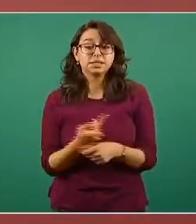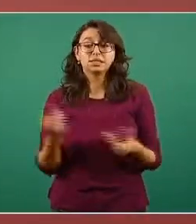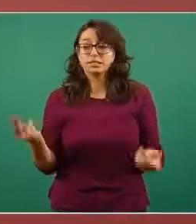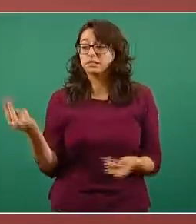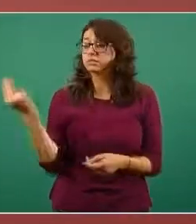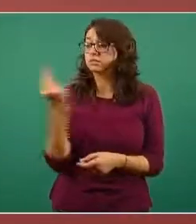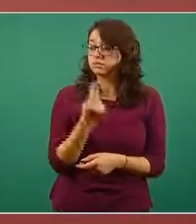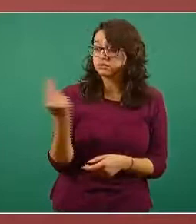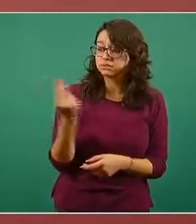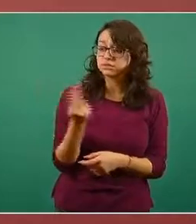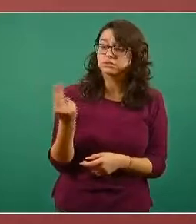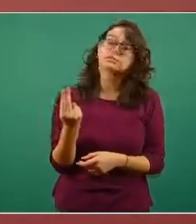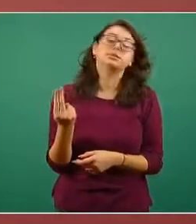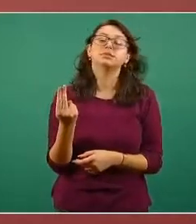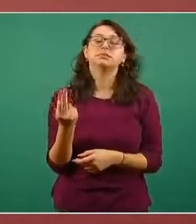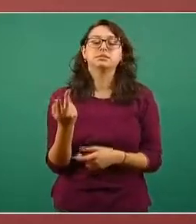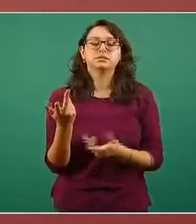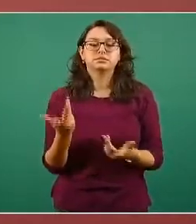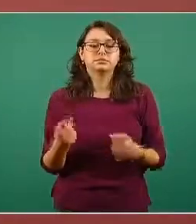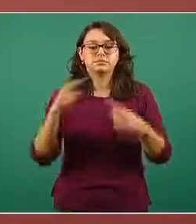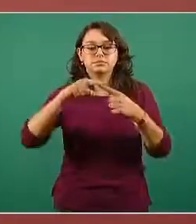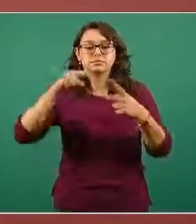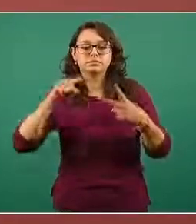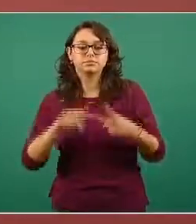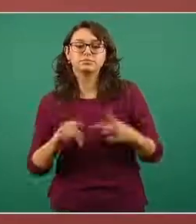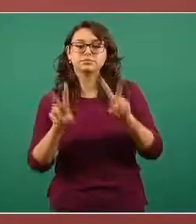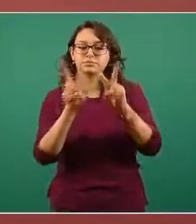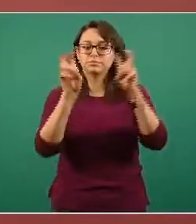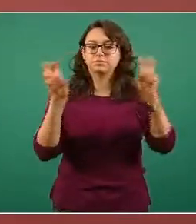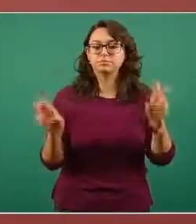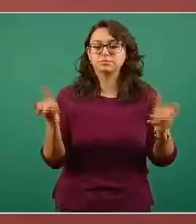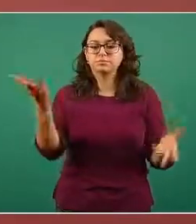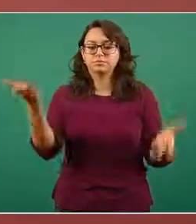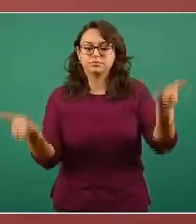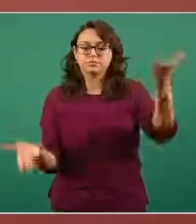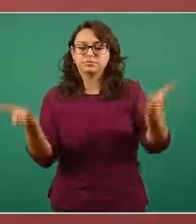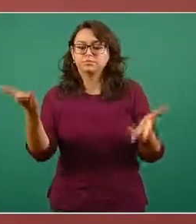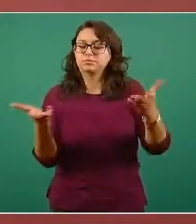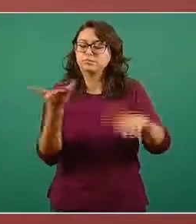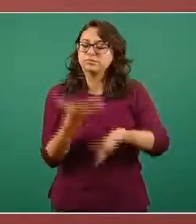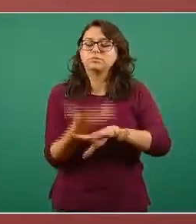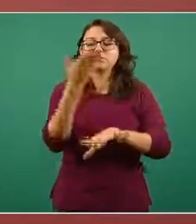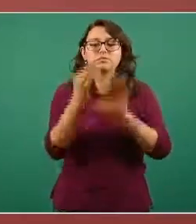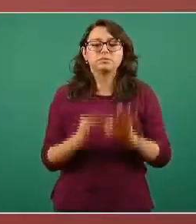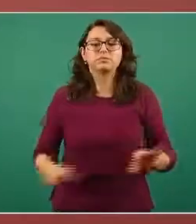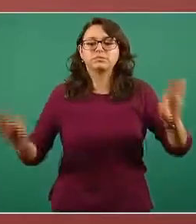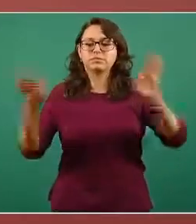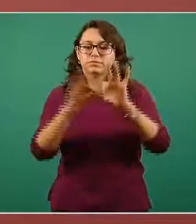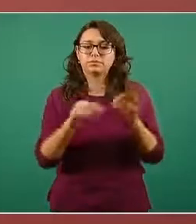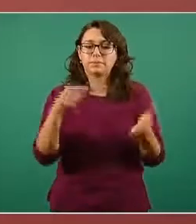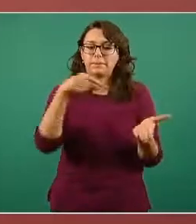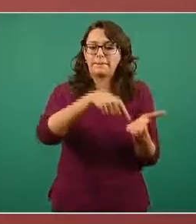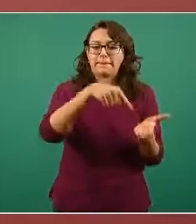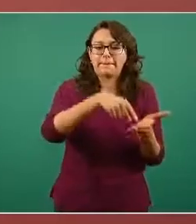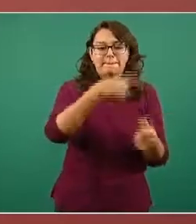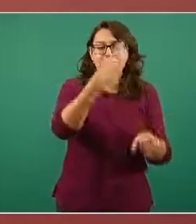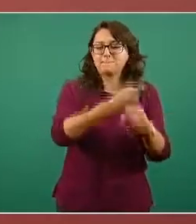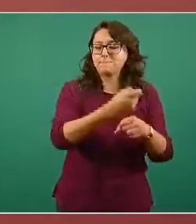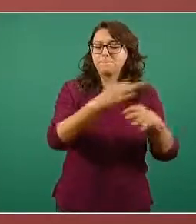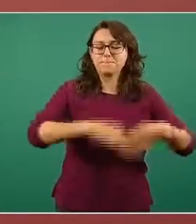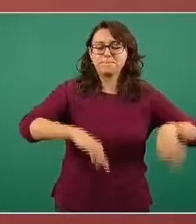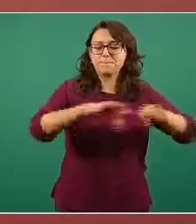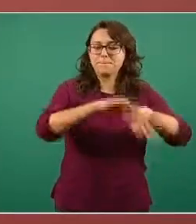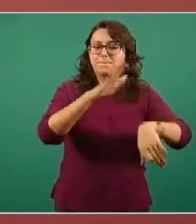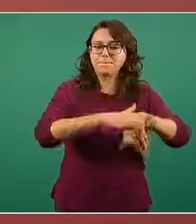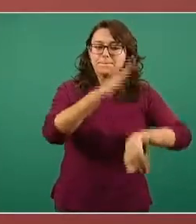cuenta simultáneamente dos elementos que son bienes públicos. Un bien directo, que es la protección de la salud y